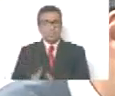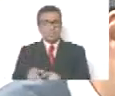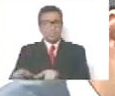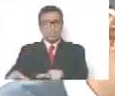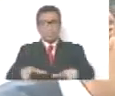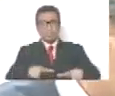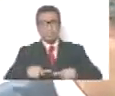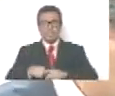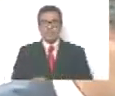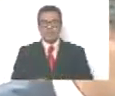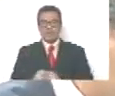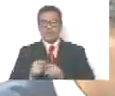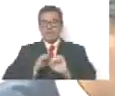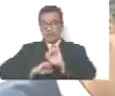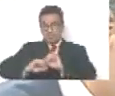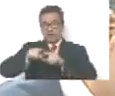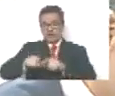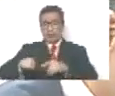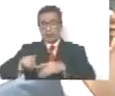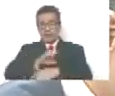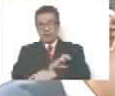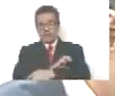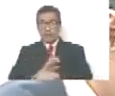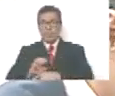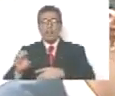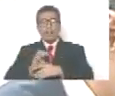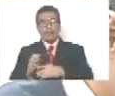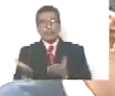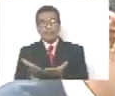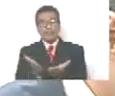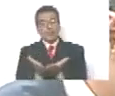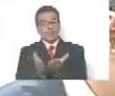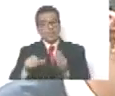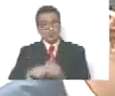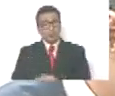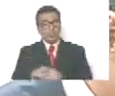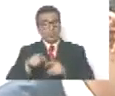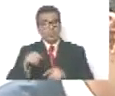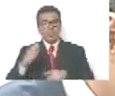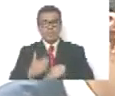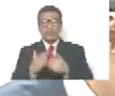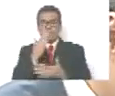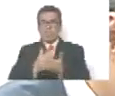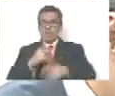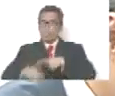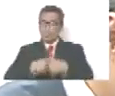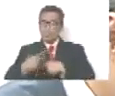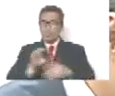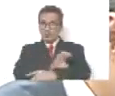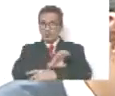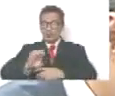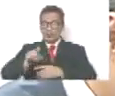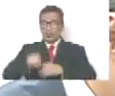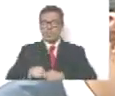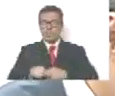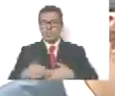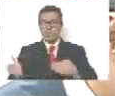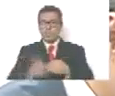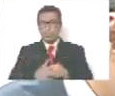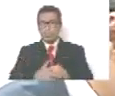Prieto defendió la escuela unificada, porque en aquel entonces fraccionaron el proceso educativo para cerrarle el acceso al